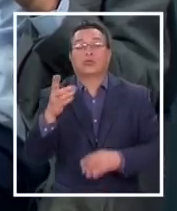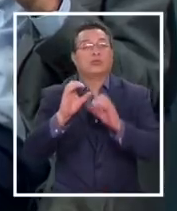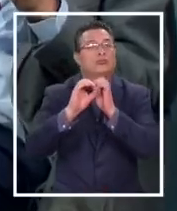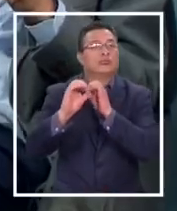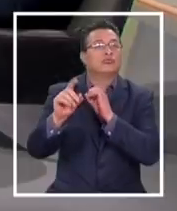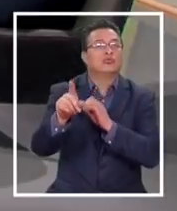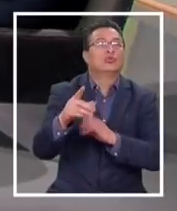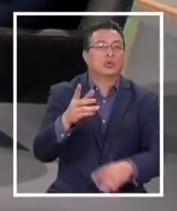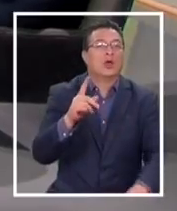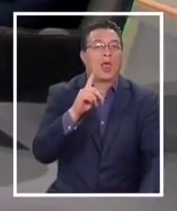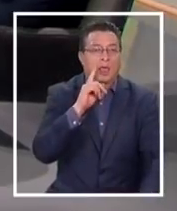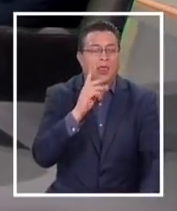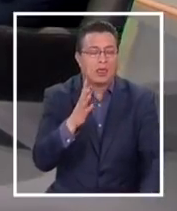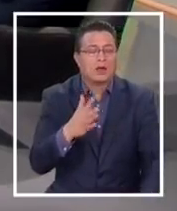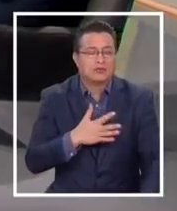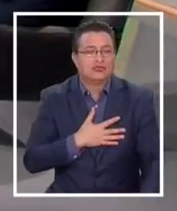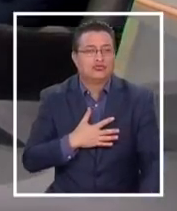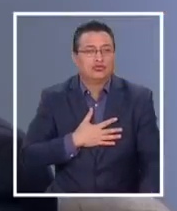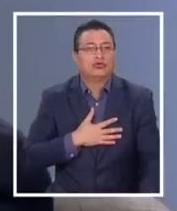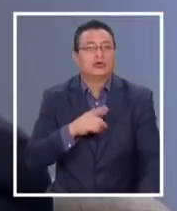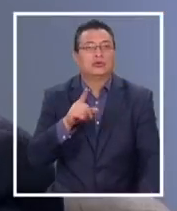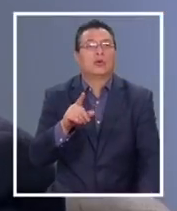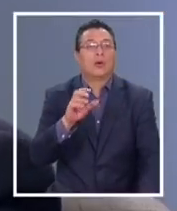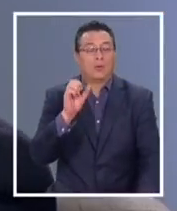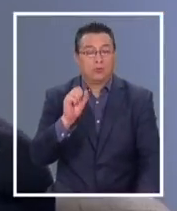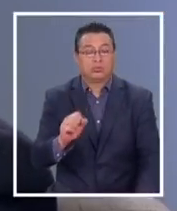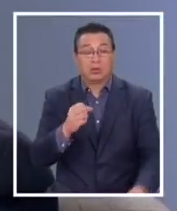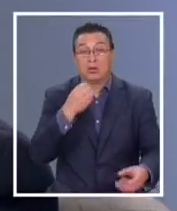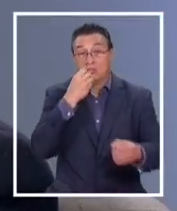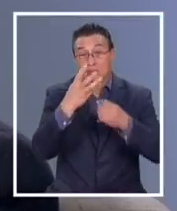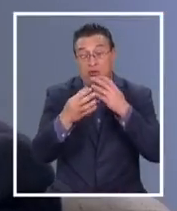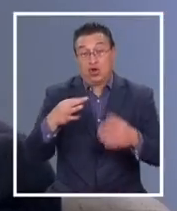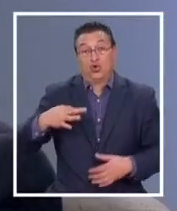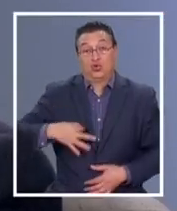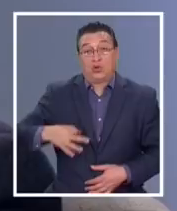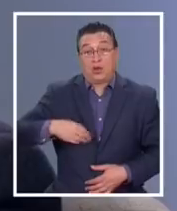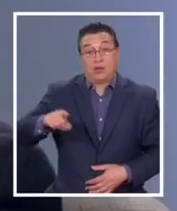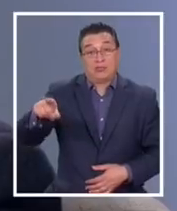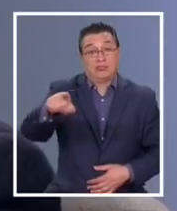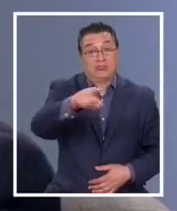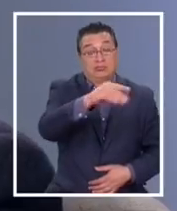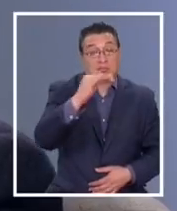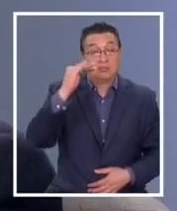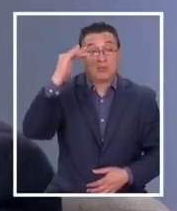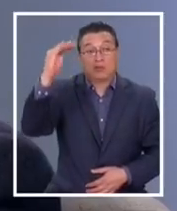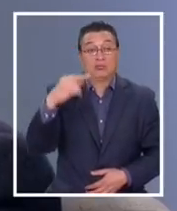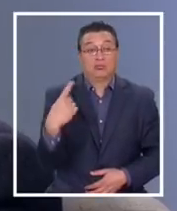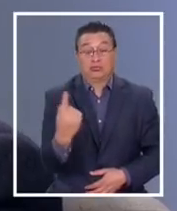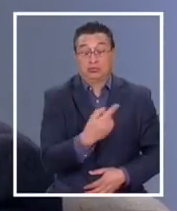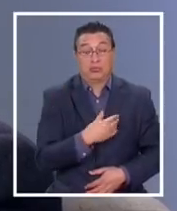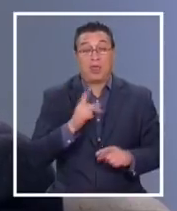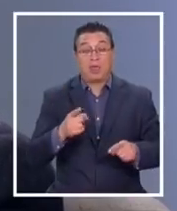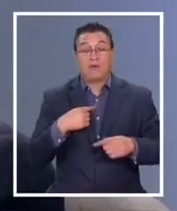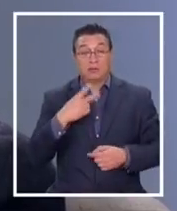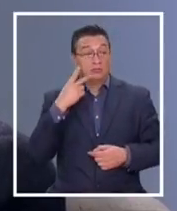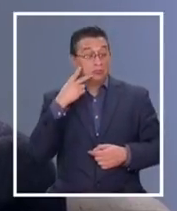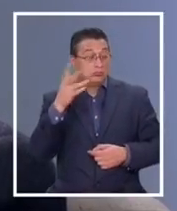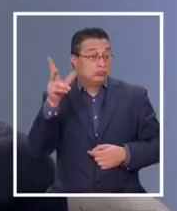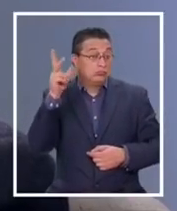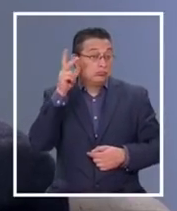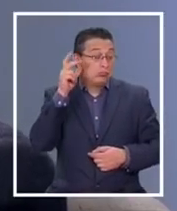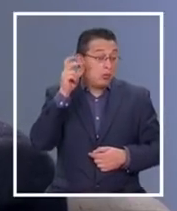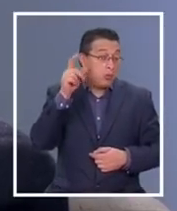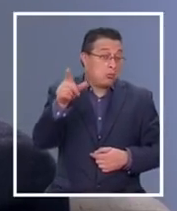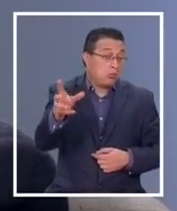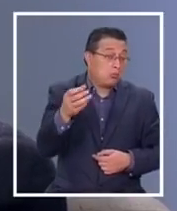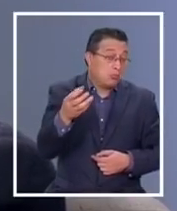proyección. A ver, yo creo que se va a expresar la ciudadanía, por muy obvio que sea, y desde ese punto de vista nosotros tenemos que escuchar. Creo que a nosotros nos va a ir